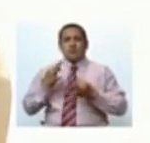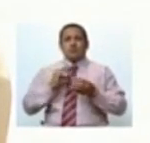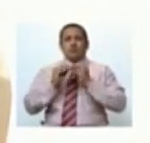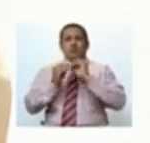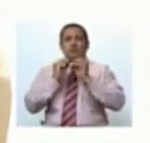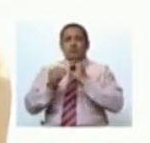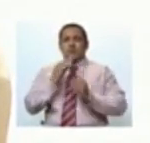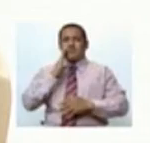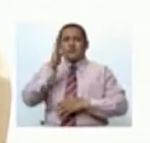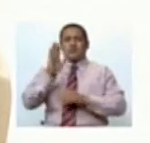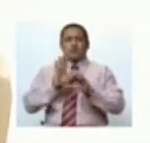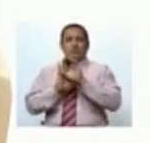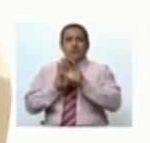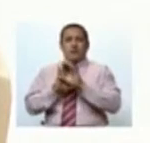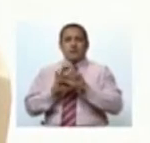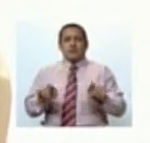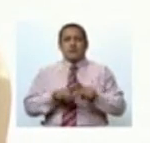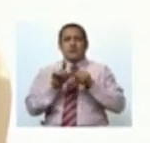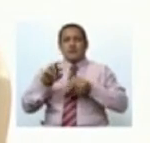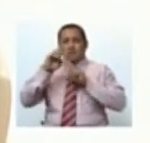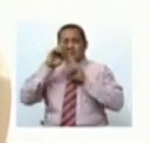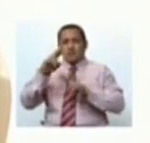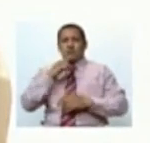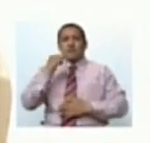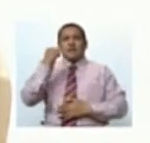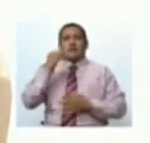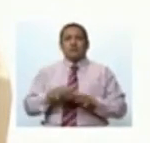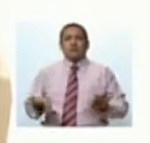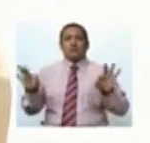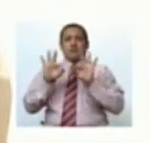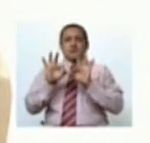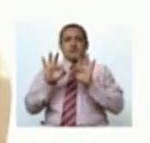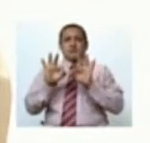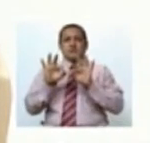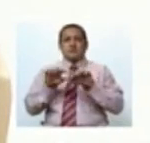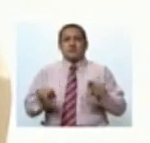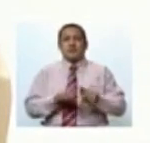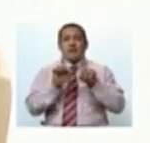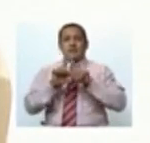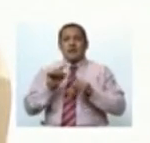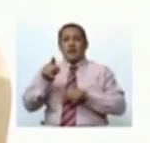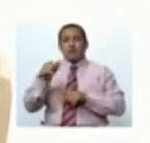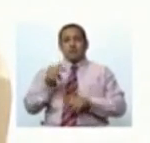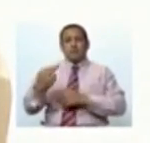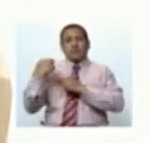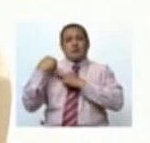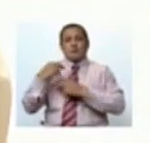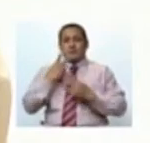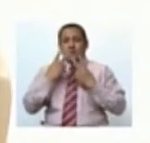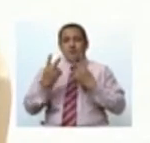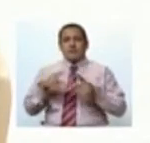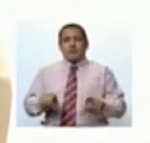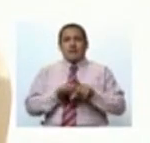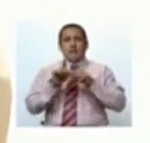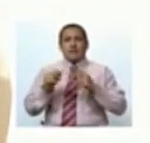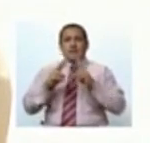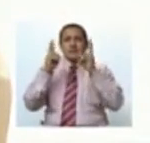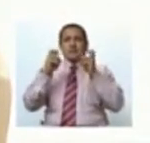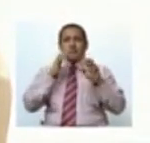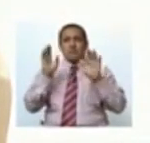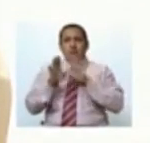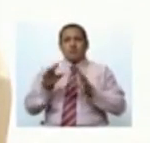se ajustó a mandatos constitucionales y respetó derechos fundamentales, ¿no? Y a su juicio, ¿no? A su juicio, sobre